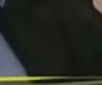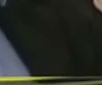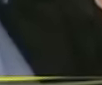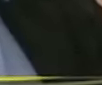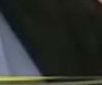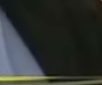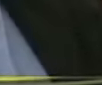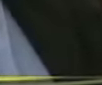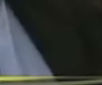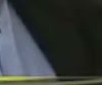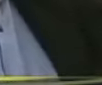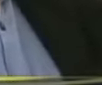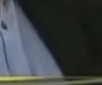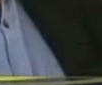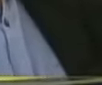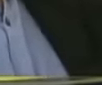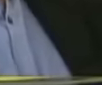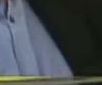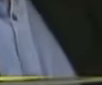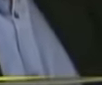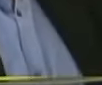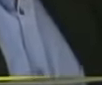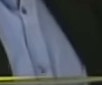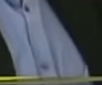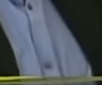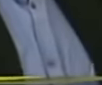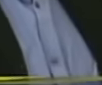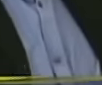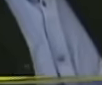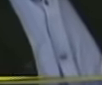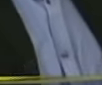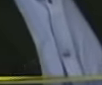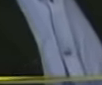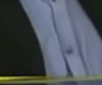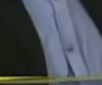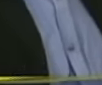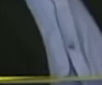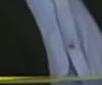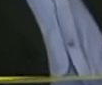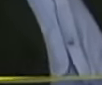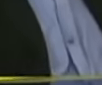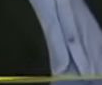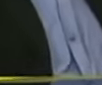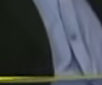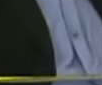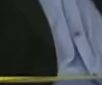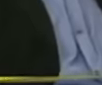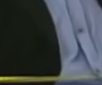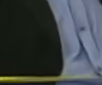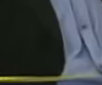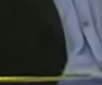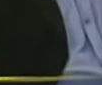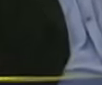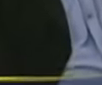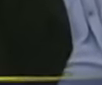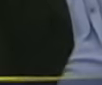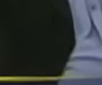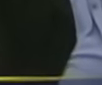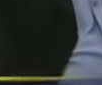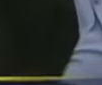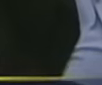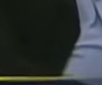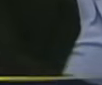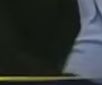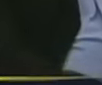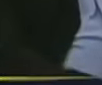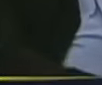formados en la oposición, han venido haciendo los pronunciamientos públicos